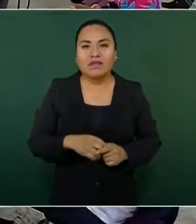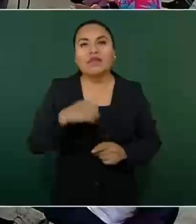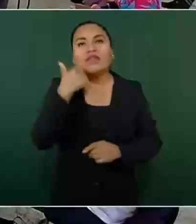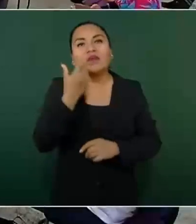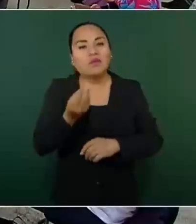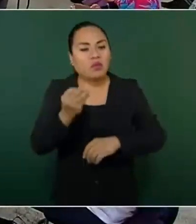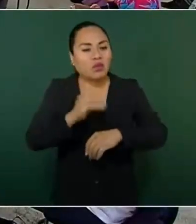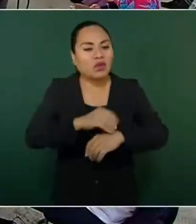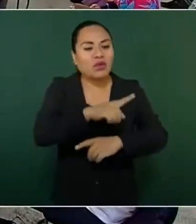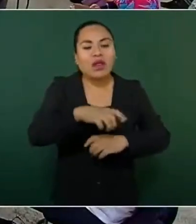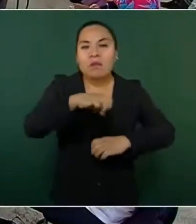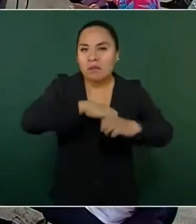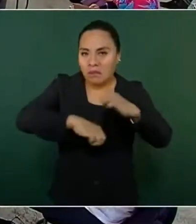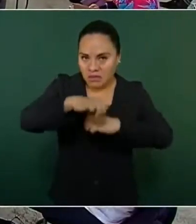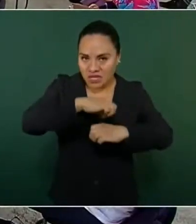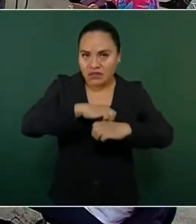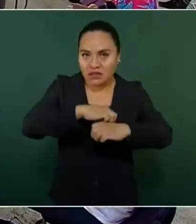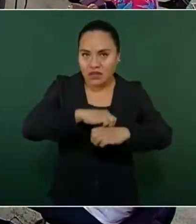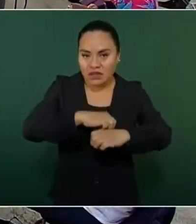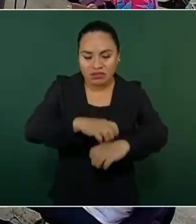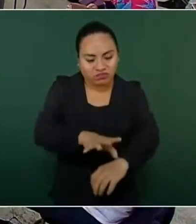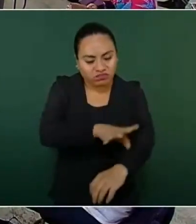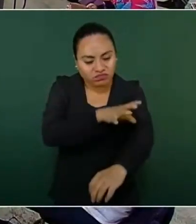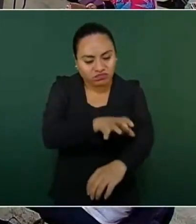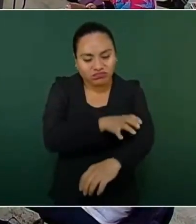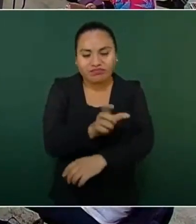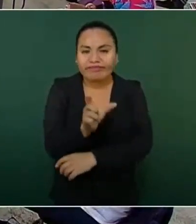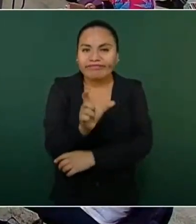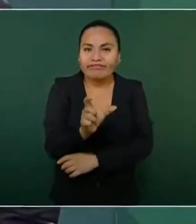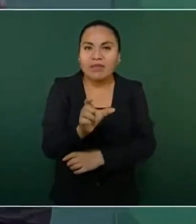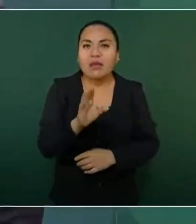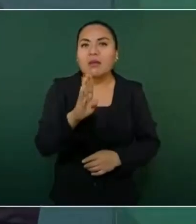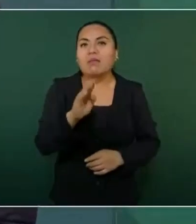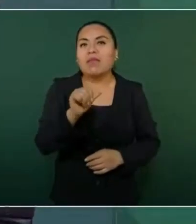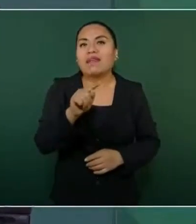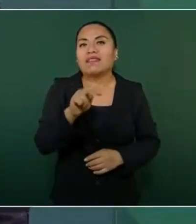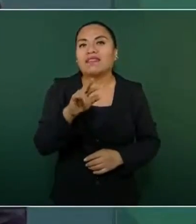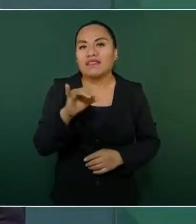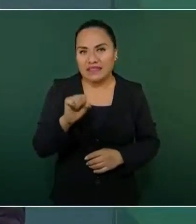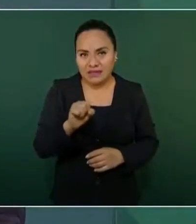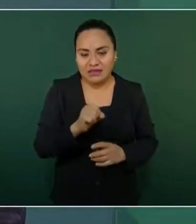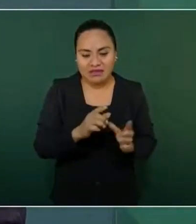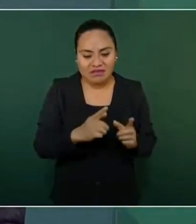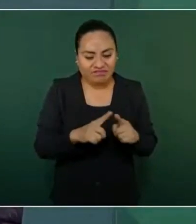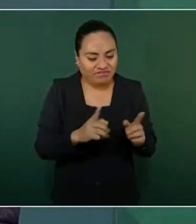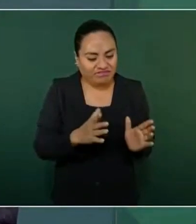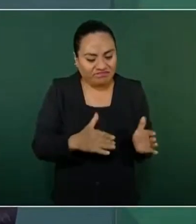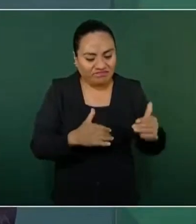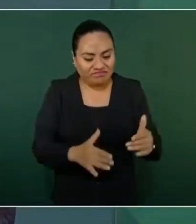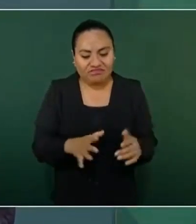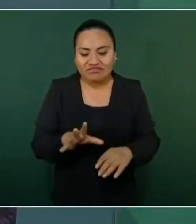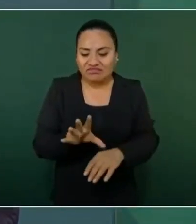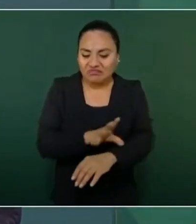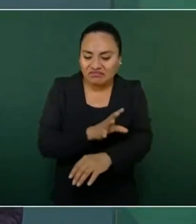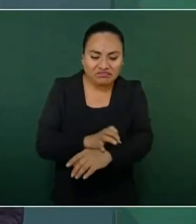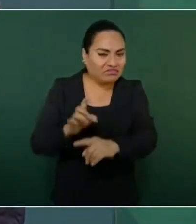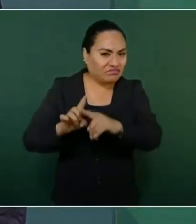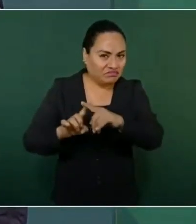batería. Además que el gobierno de Estados Unidos tiene una política ahora